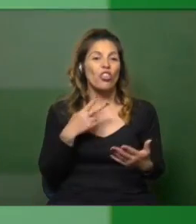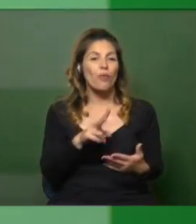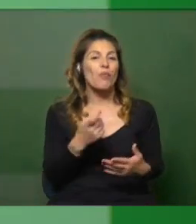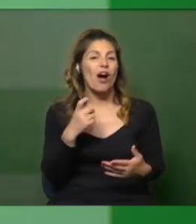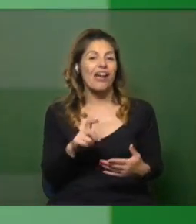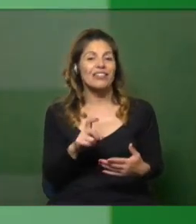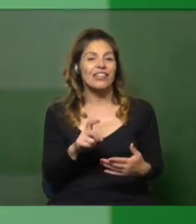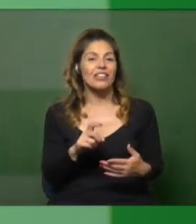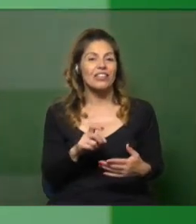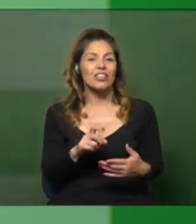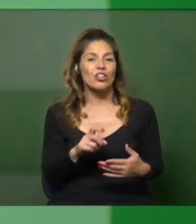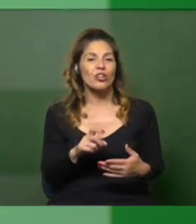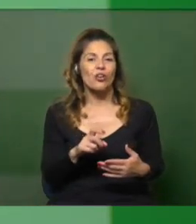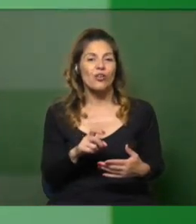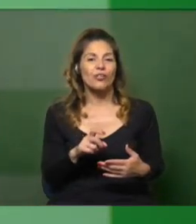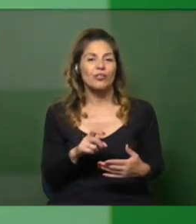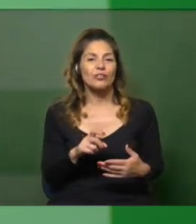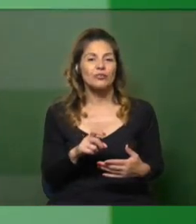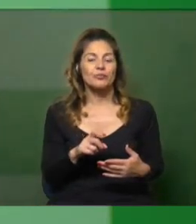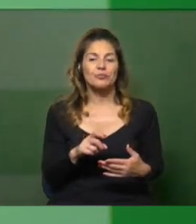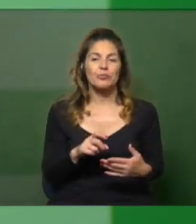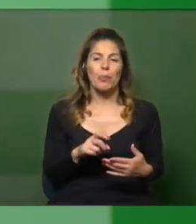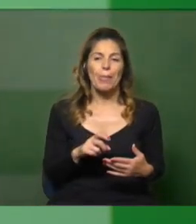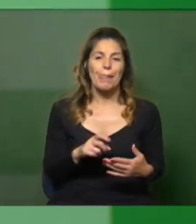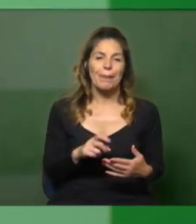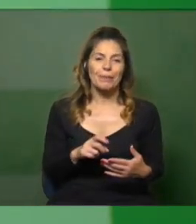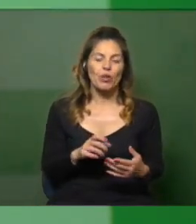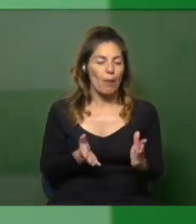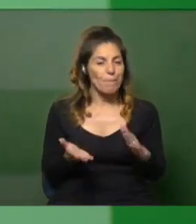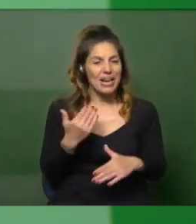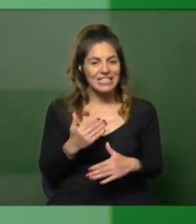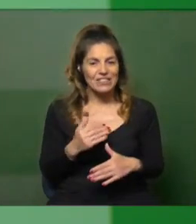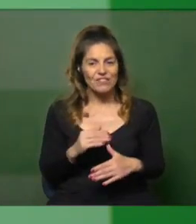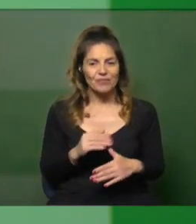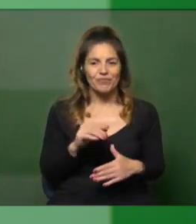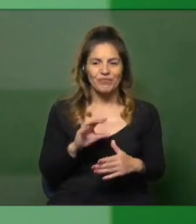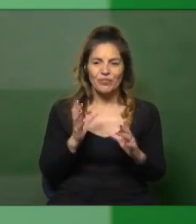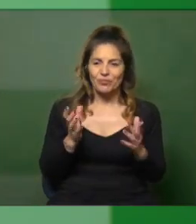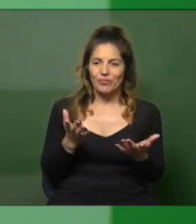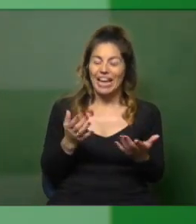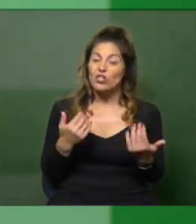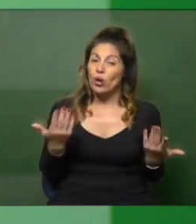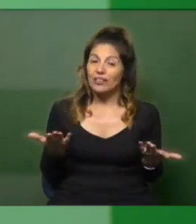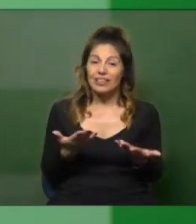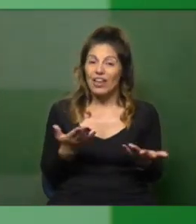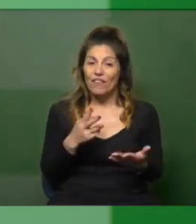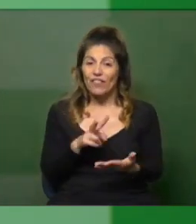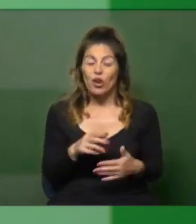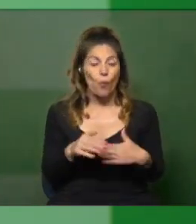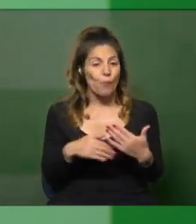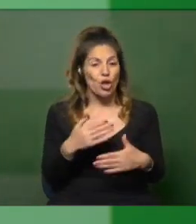es como que dobla La Apuesta no a su propio al propio líder que tienen entonces todo eso va a tener que pasar por un